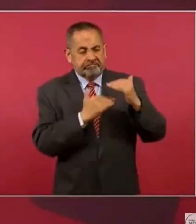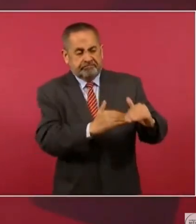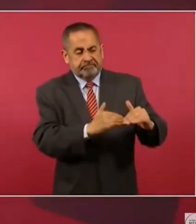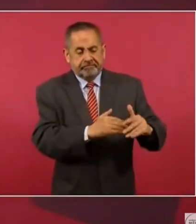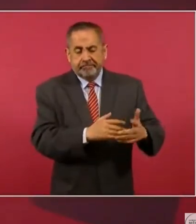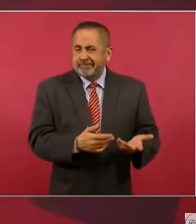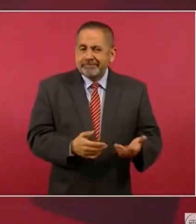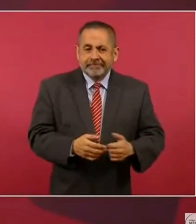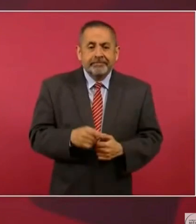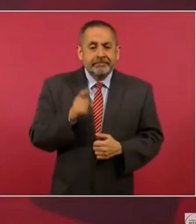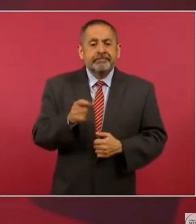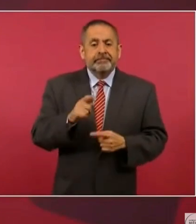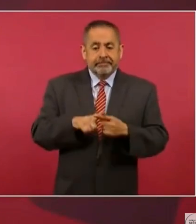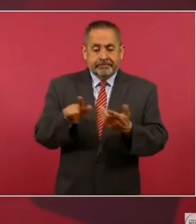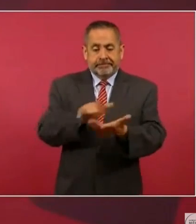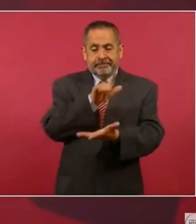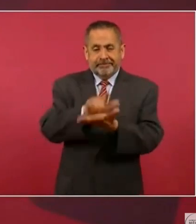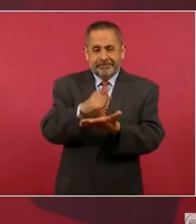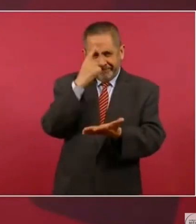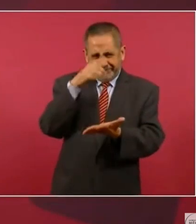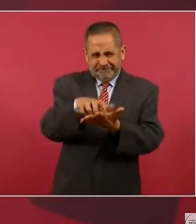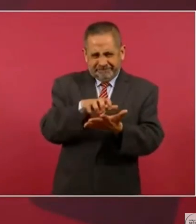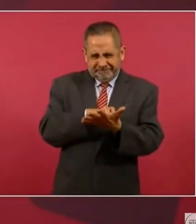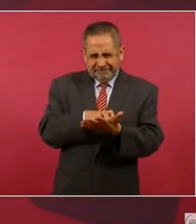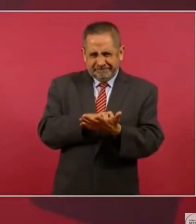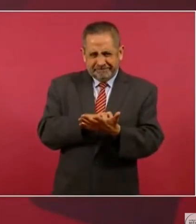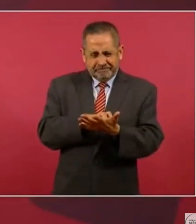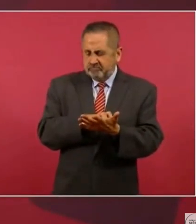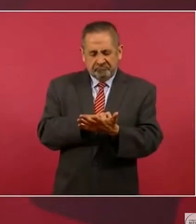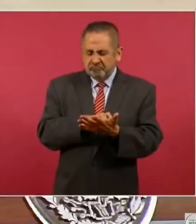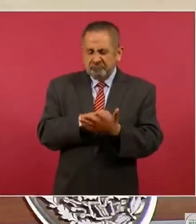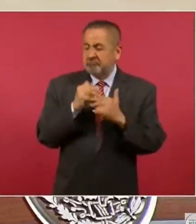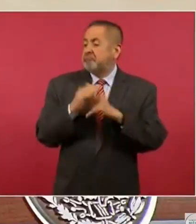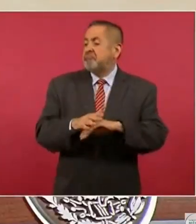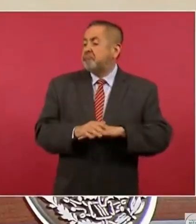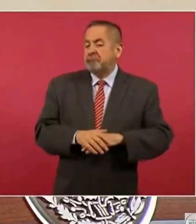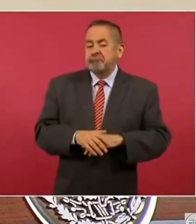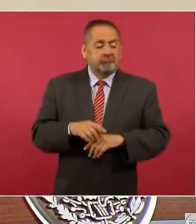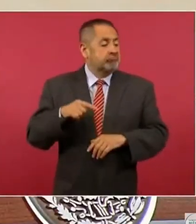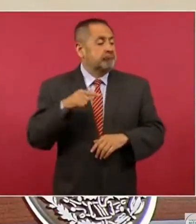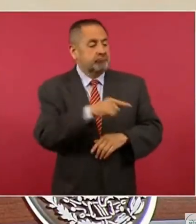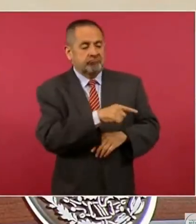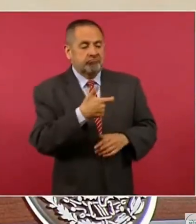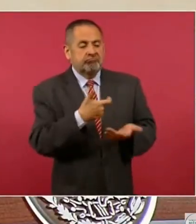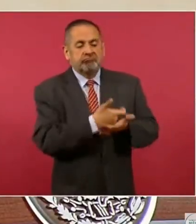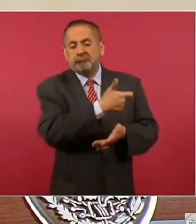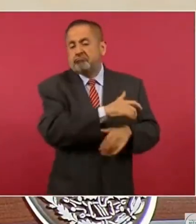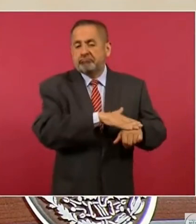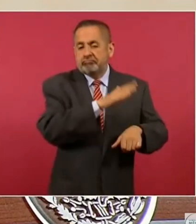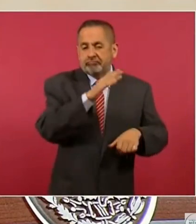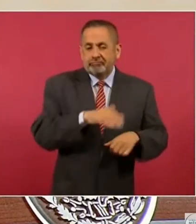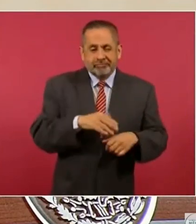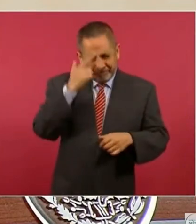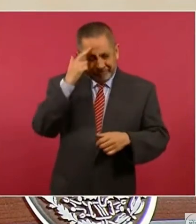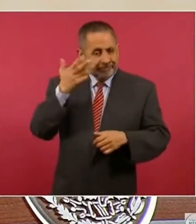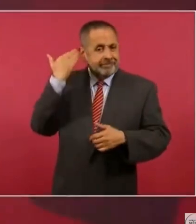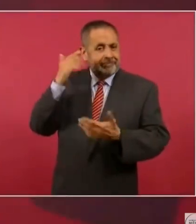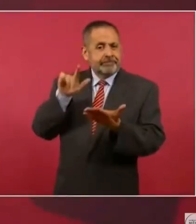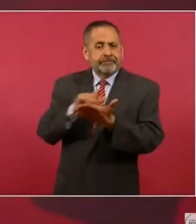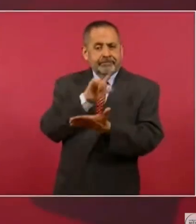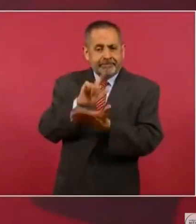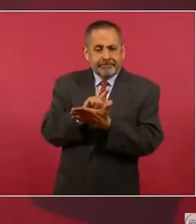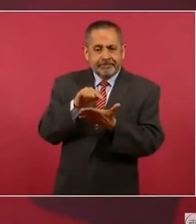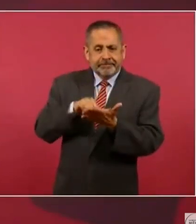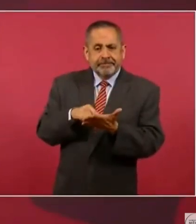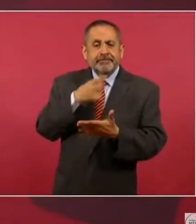limitar la ley de austeridad, en donde se establecía que